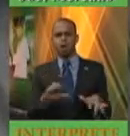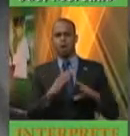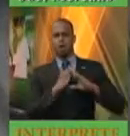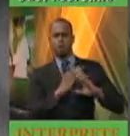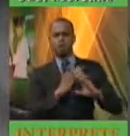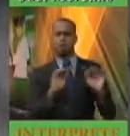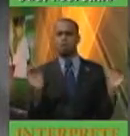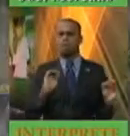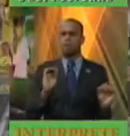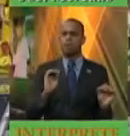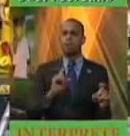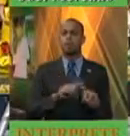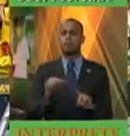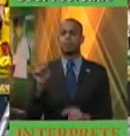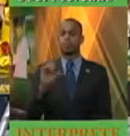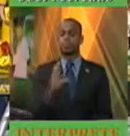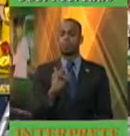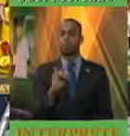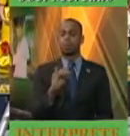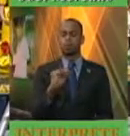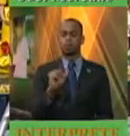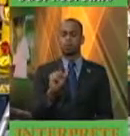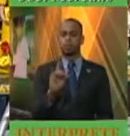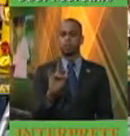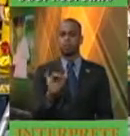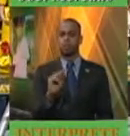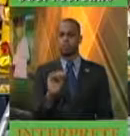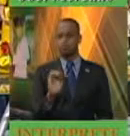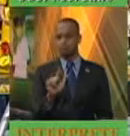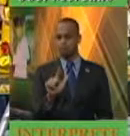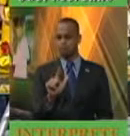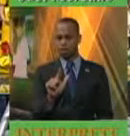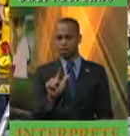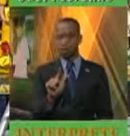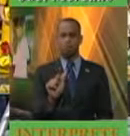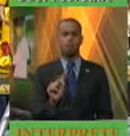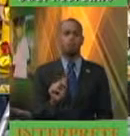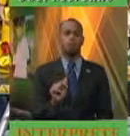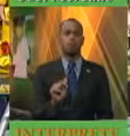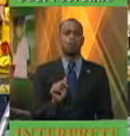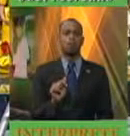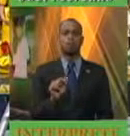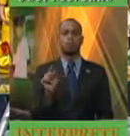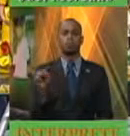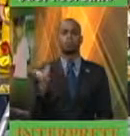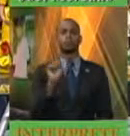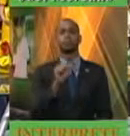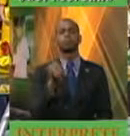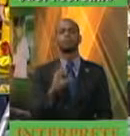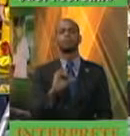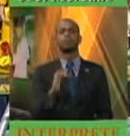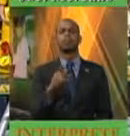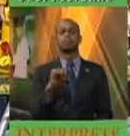los señores Carlos Daniel, ¿verdad?, y el capitán